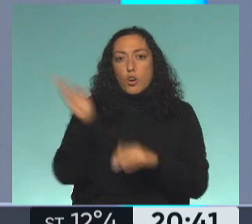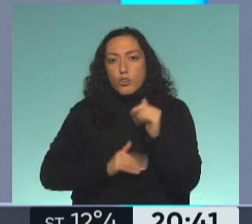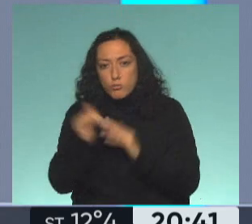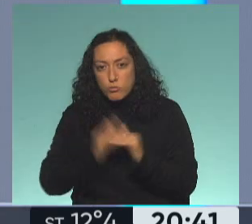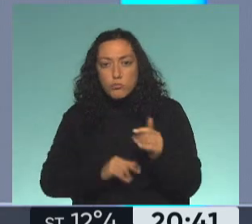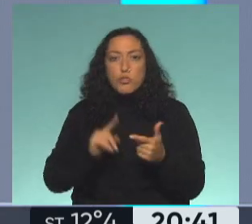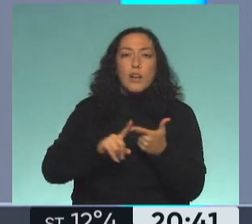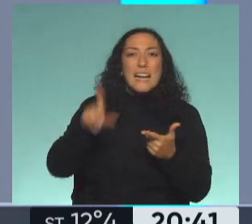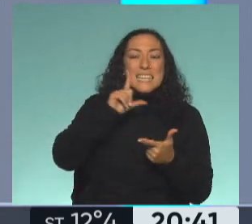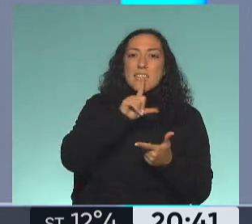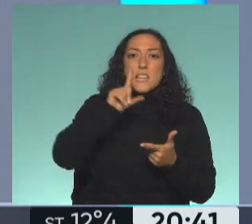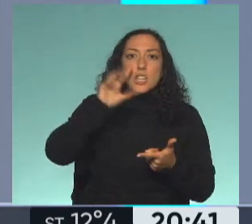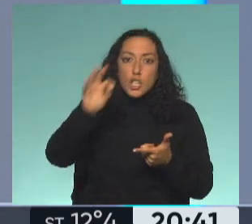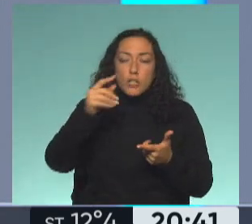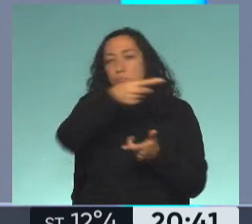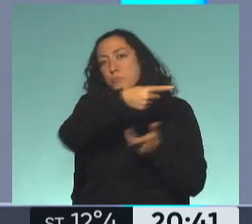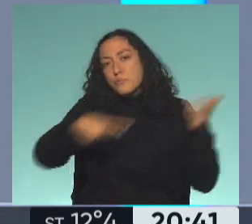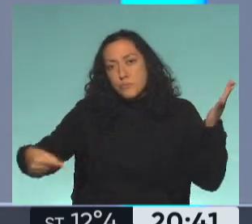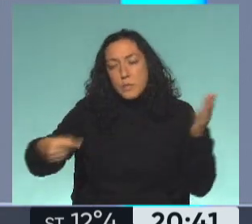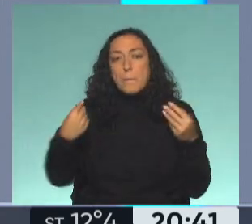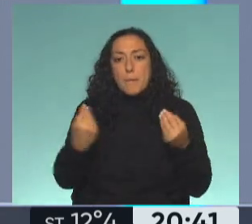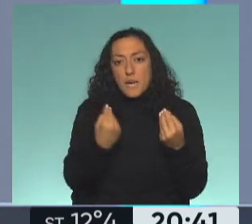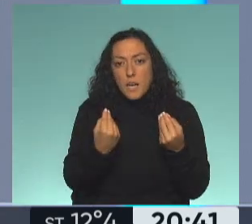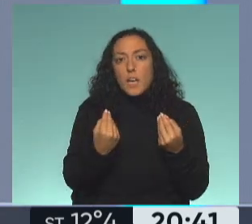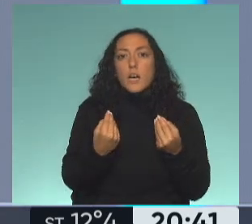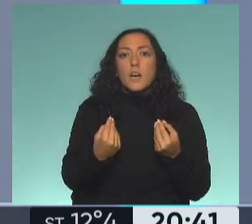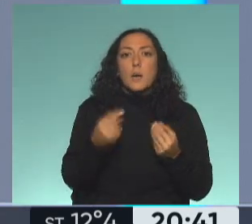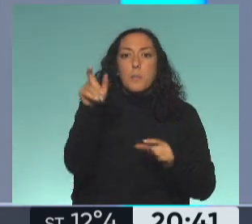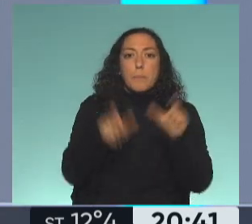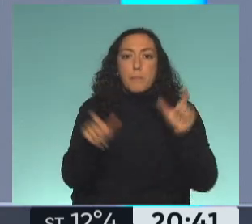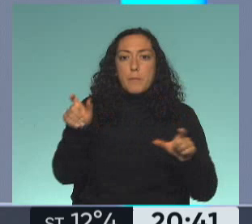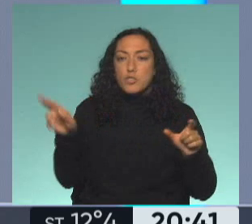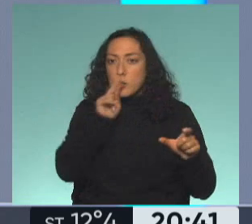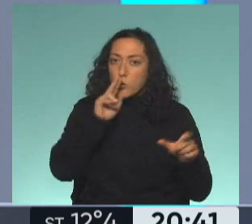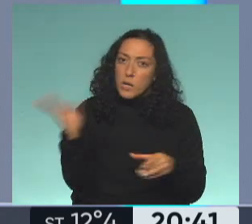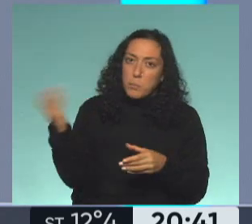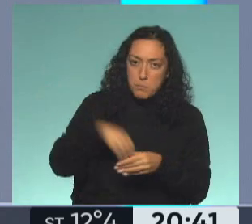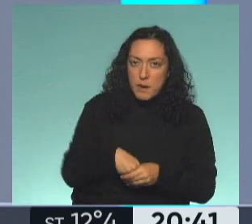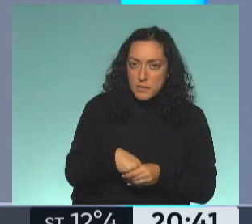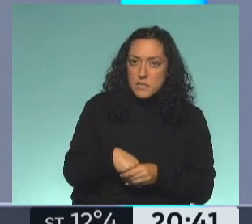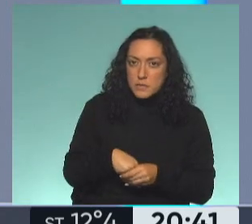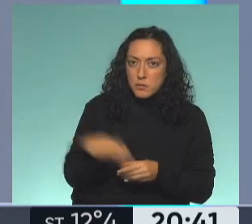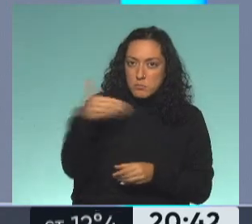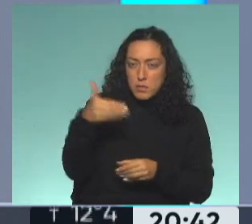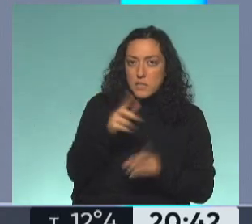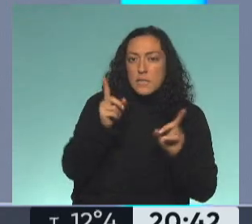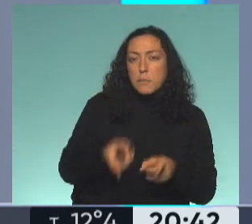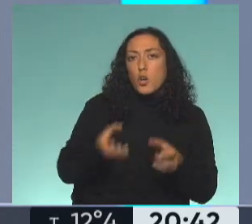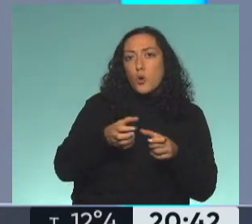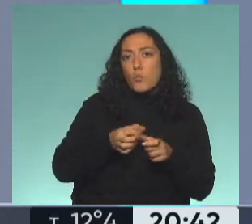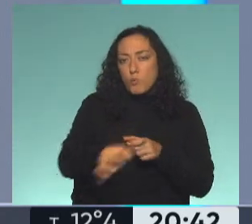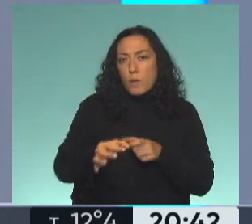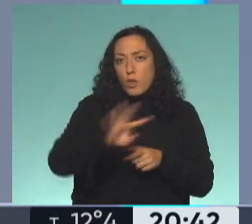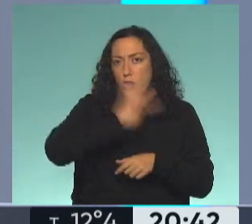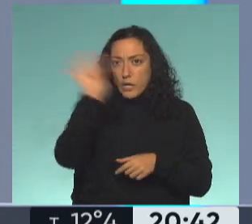temas como litio, etcétera, para que la participación de mujeres y de pueblos originarios